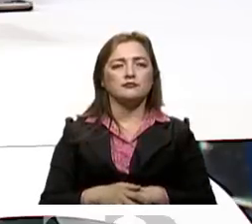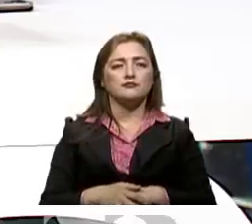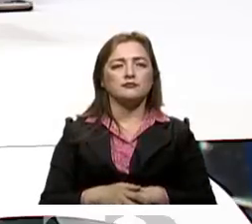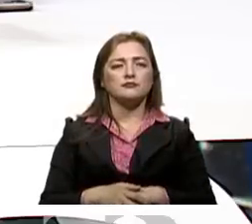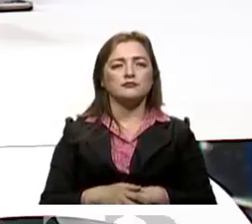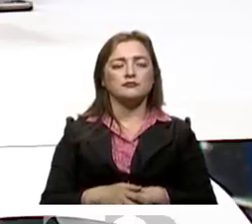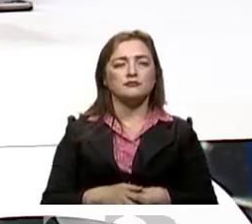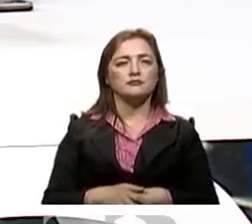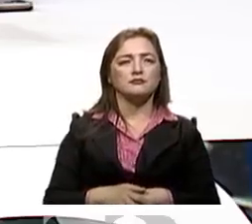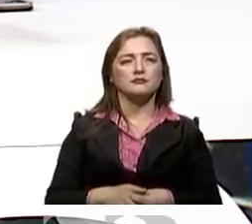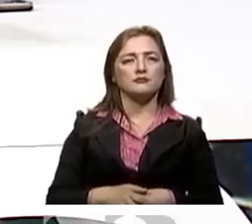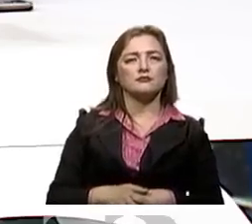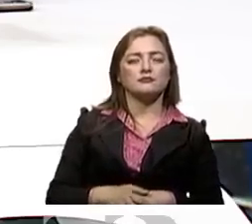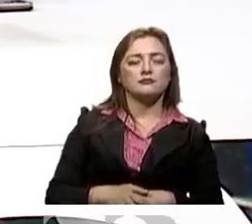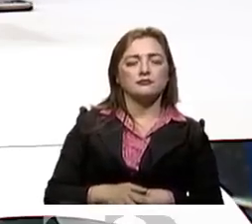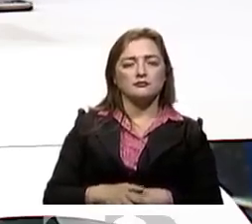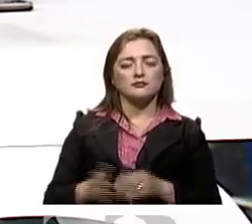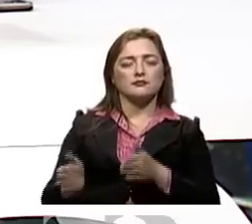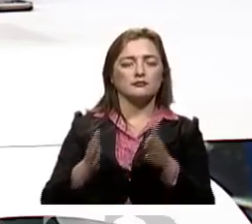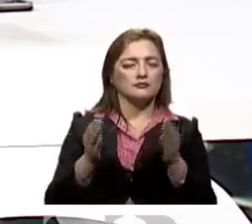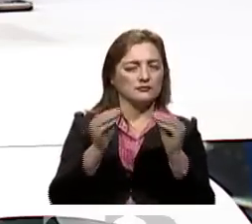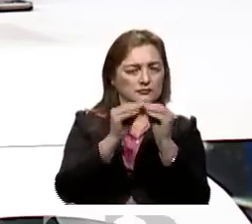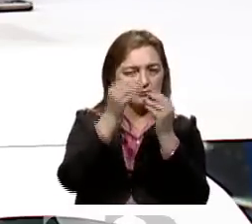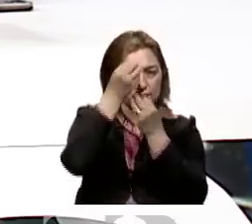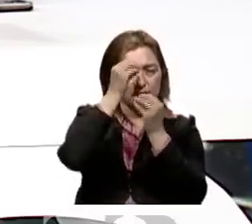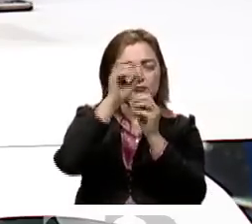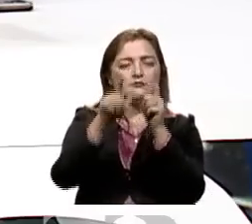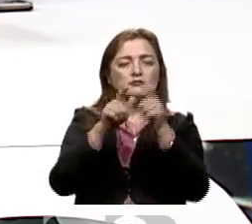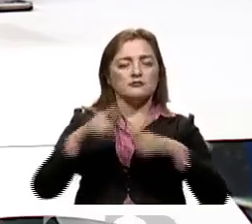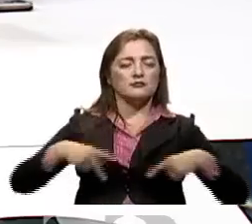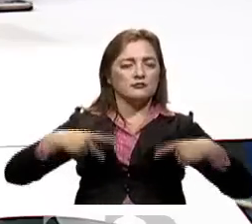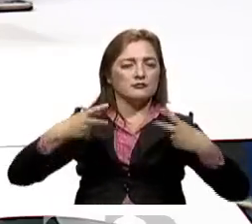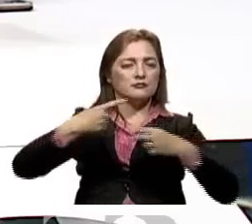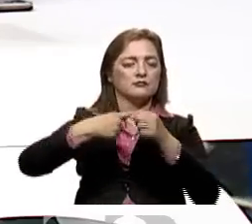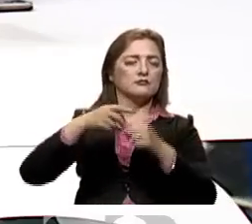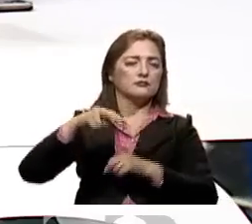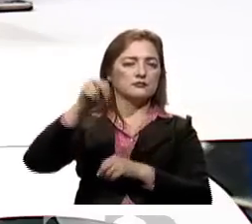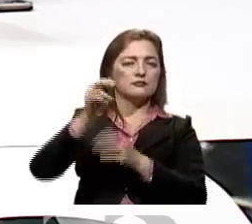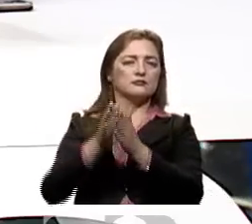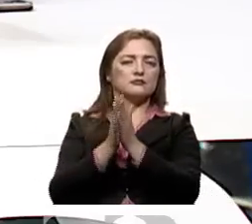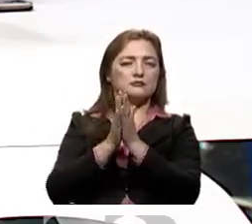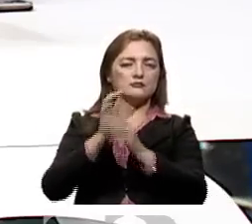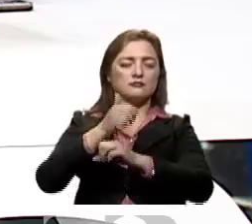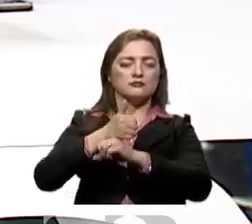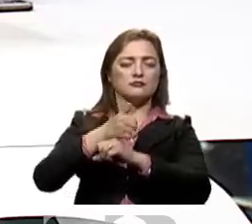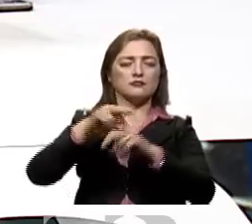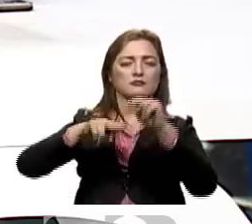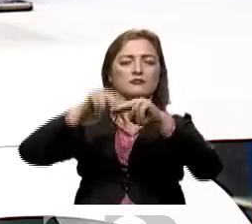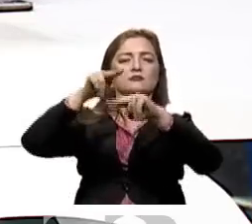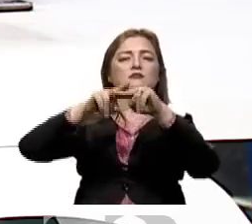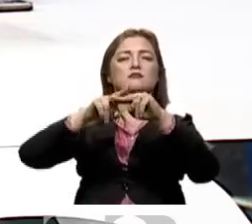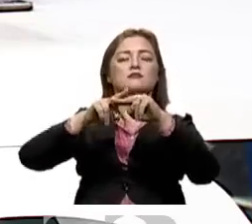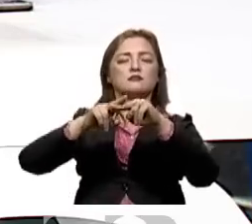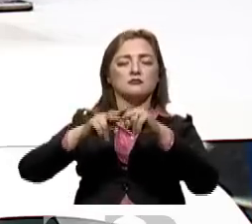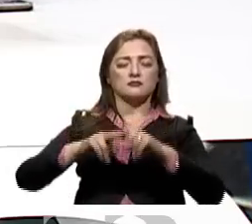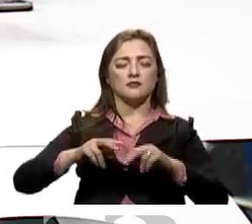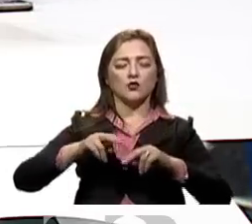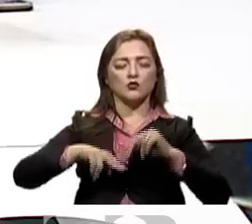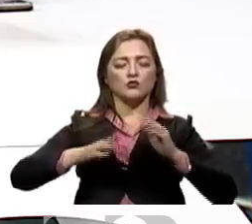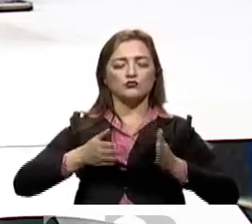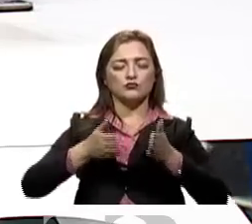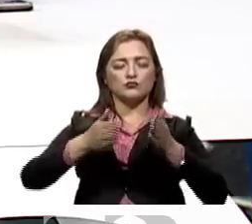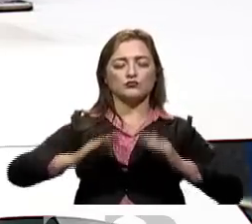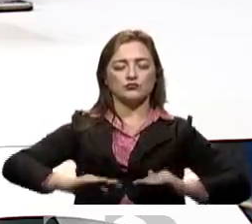Seguimos con más información y les contamos ahora que moradores de la Quito Norte piden a las autoridades la construcción de un